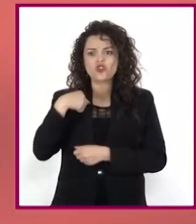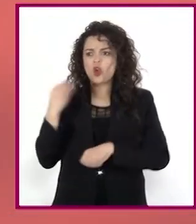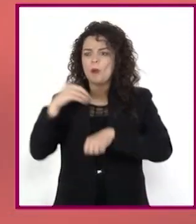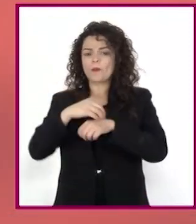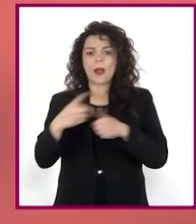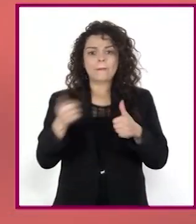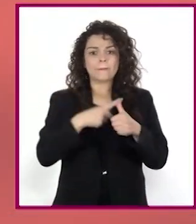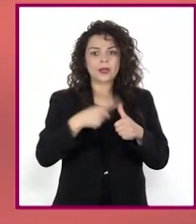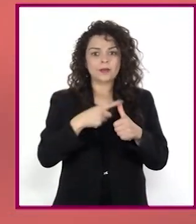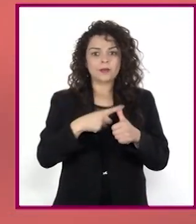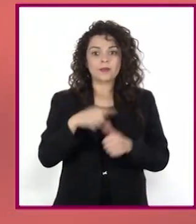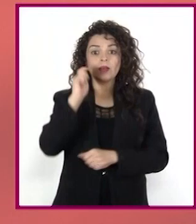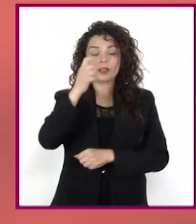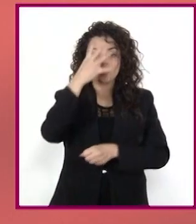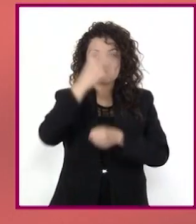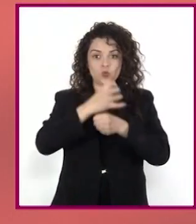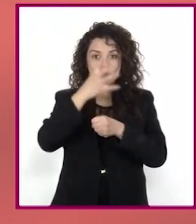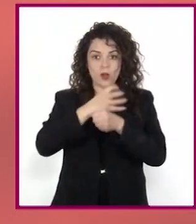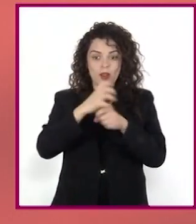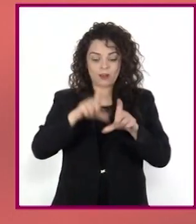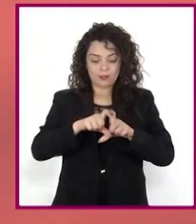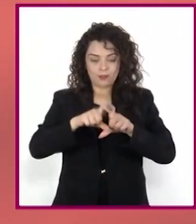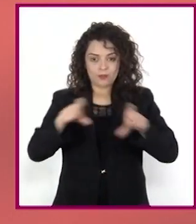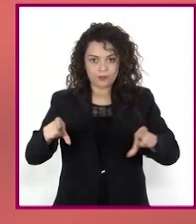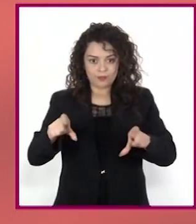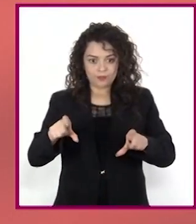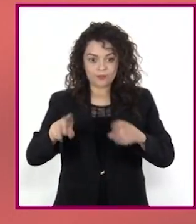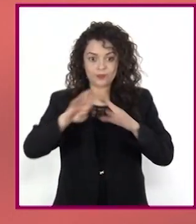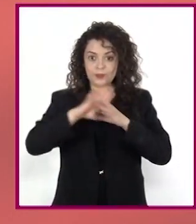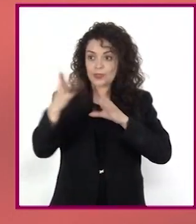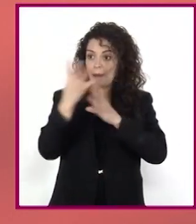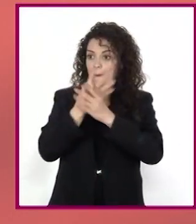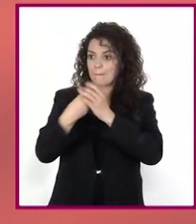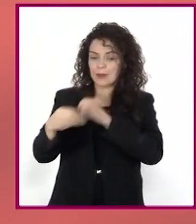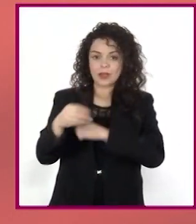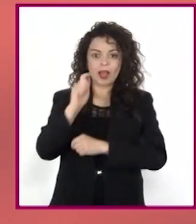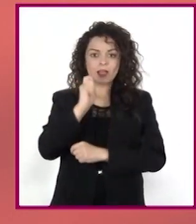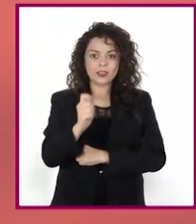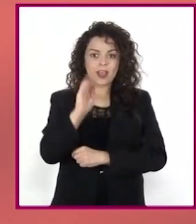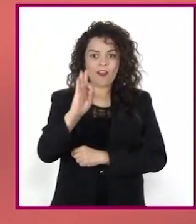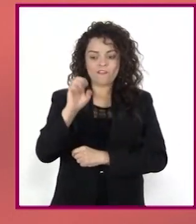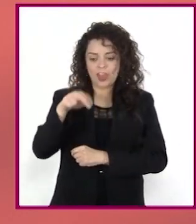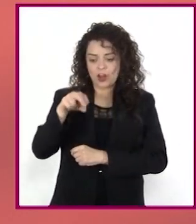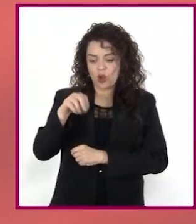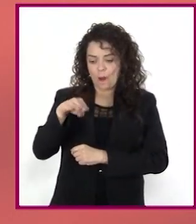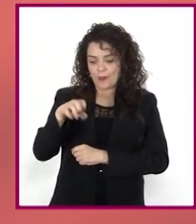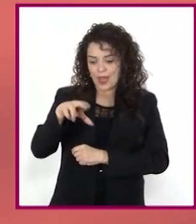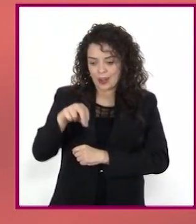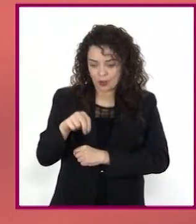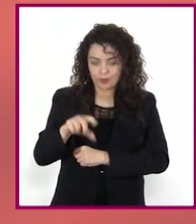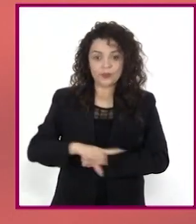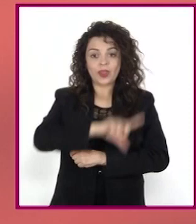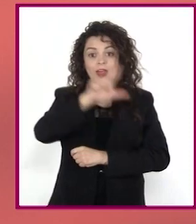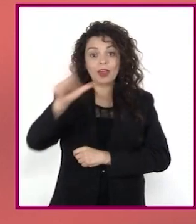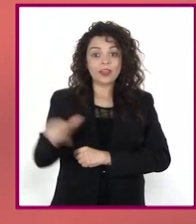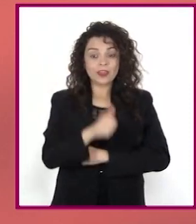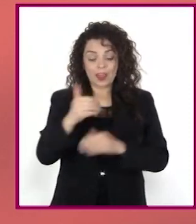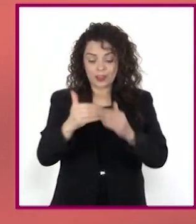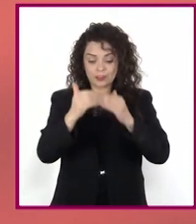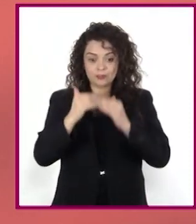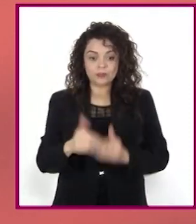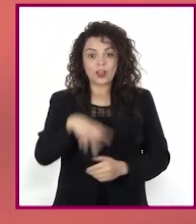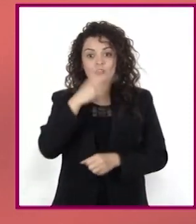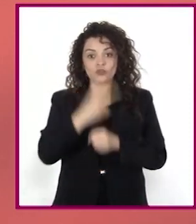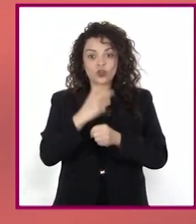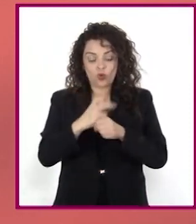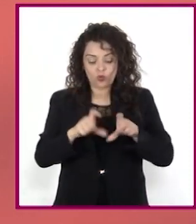párrafo 4. La migración es un fenómeno. Después, el párrafo